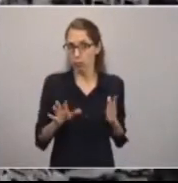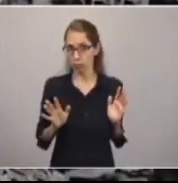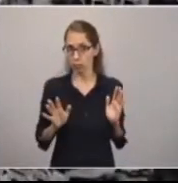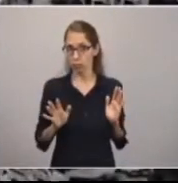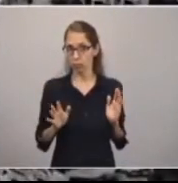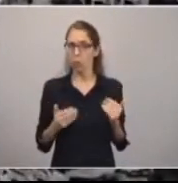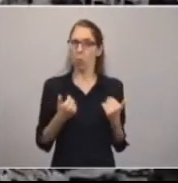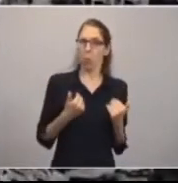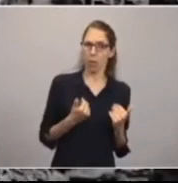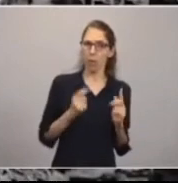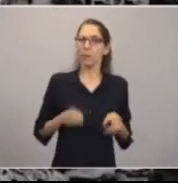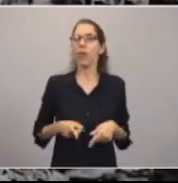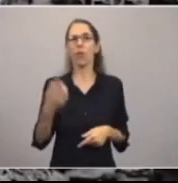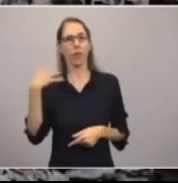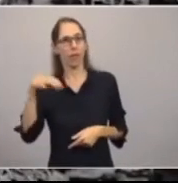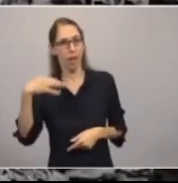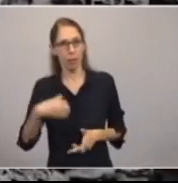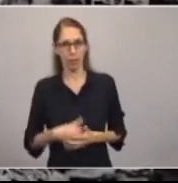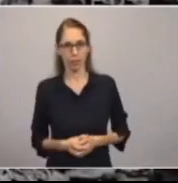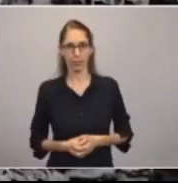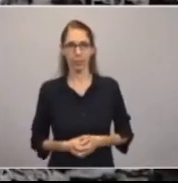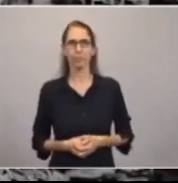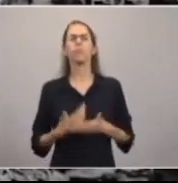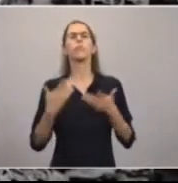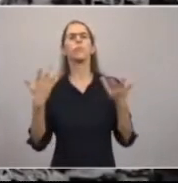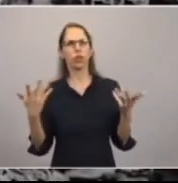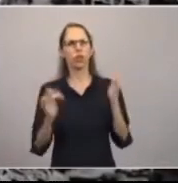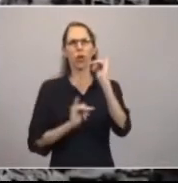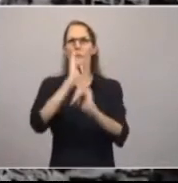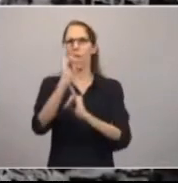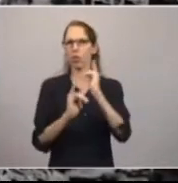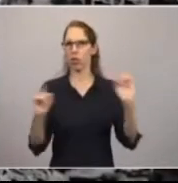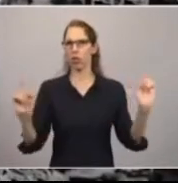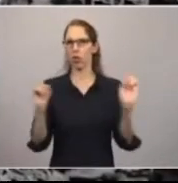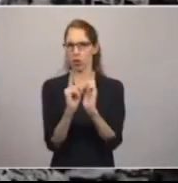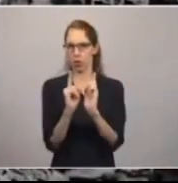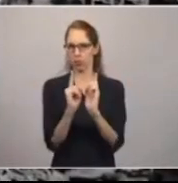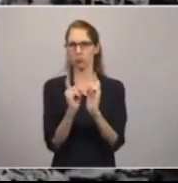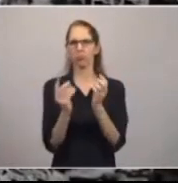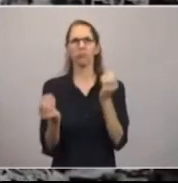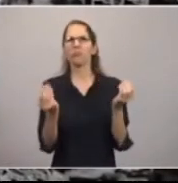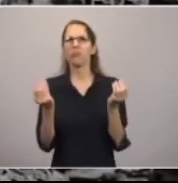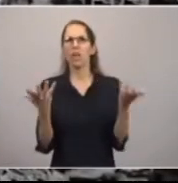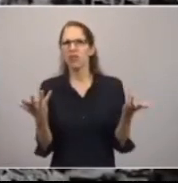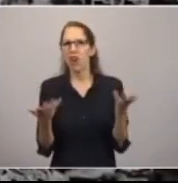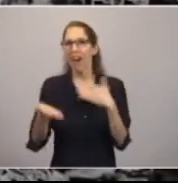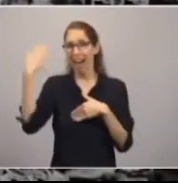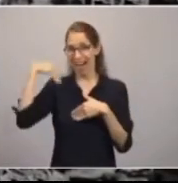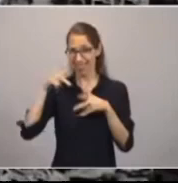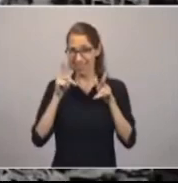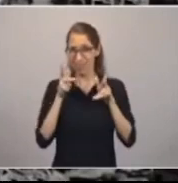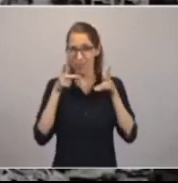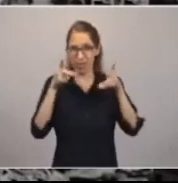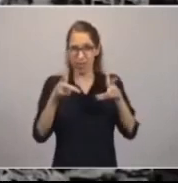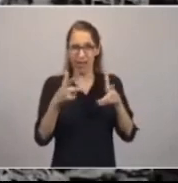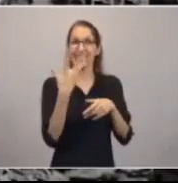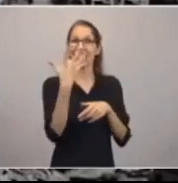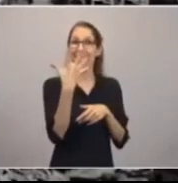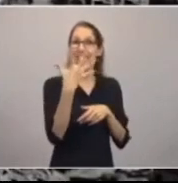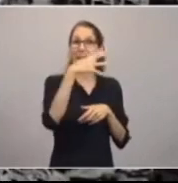Entonces cuento muy breve qué le pasó. ¿Por qué había 5 empresas, no vino ni una más y varias se querían